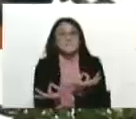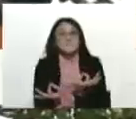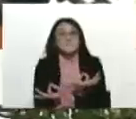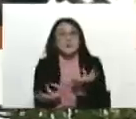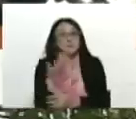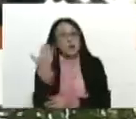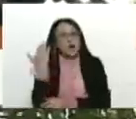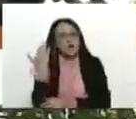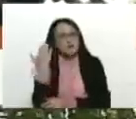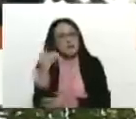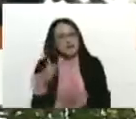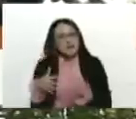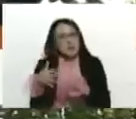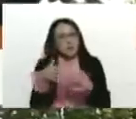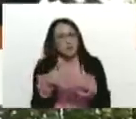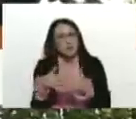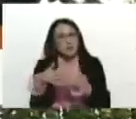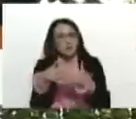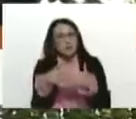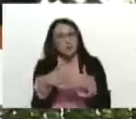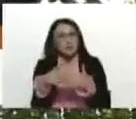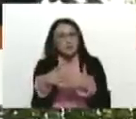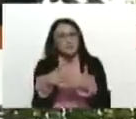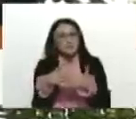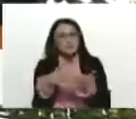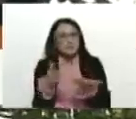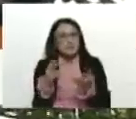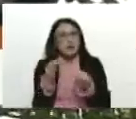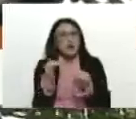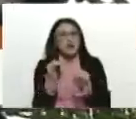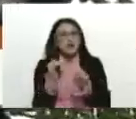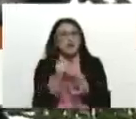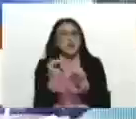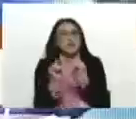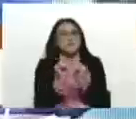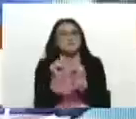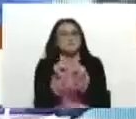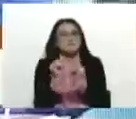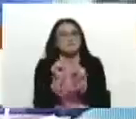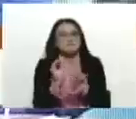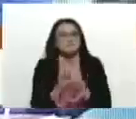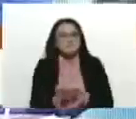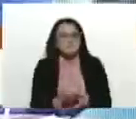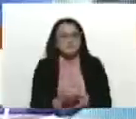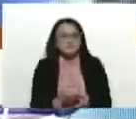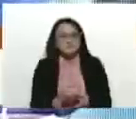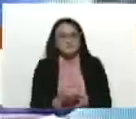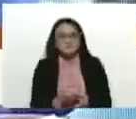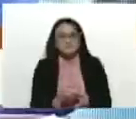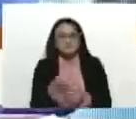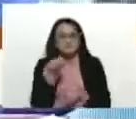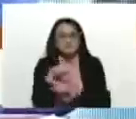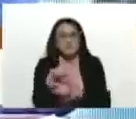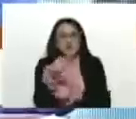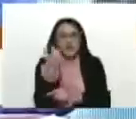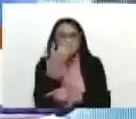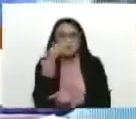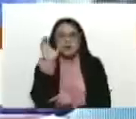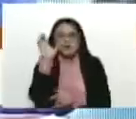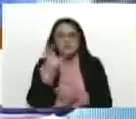en aquella época Estados Unidos estaba todavía en pañales pues y lo señaló como el